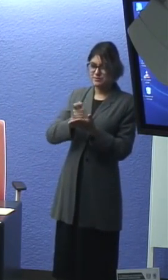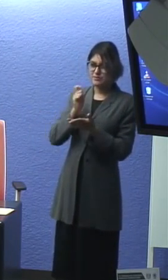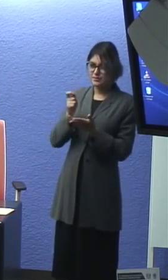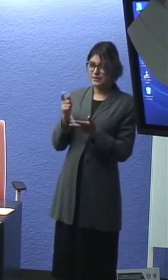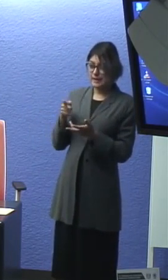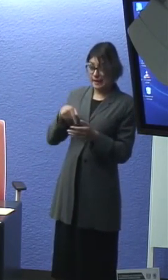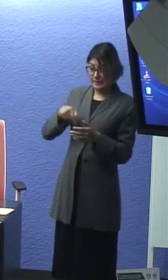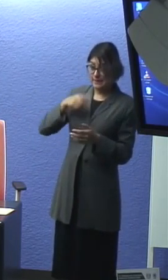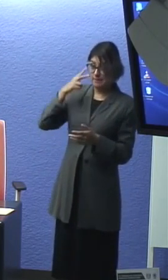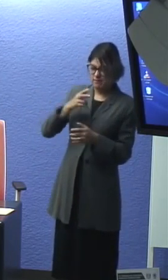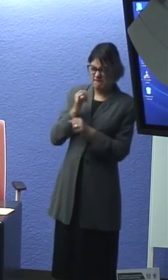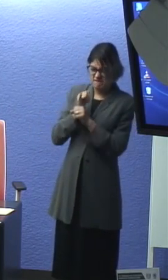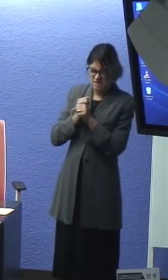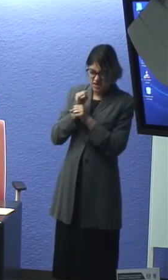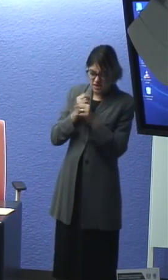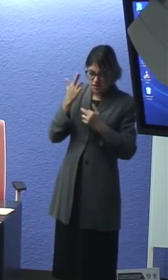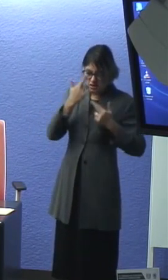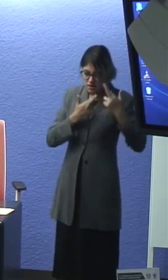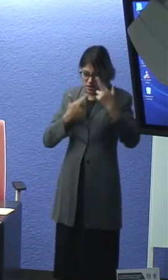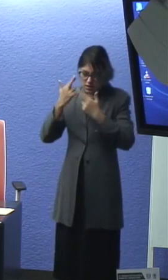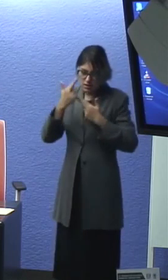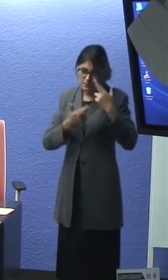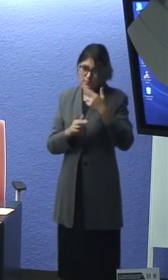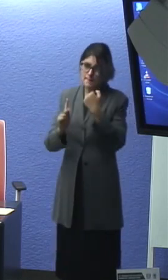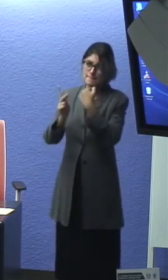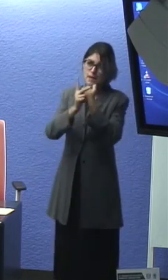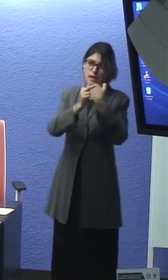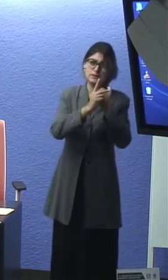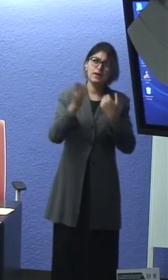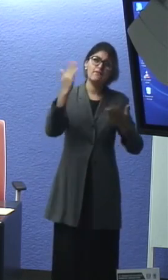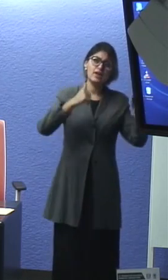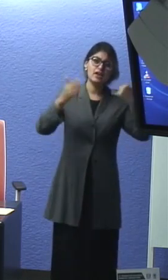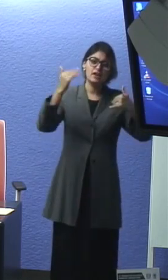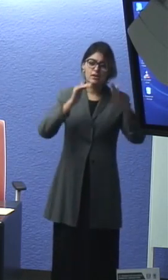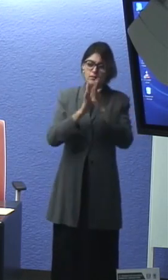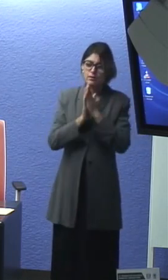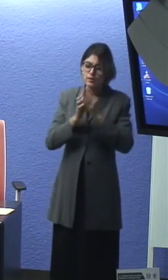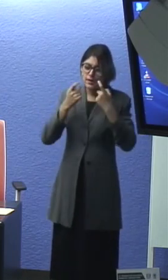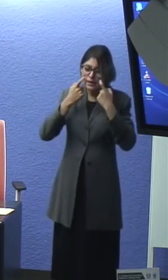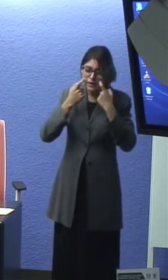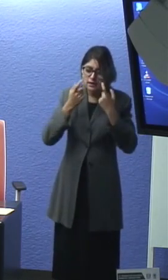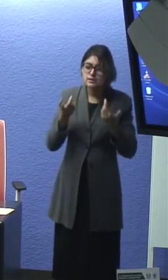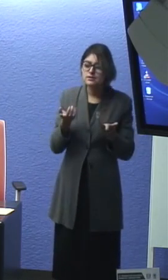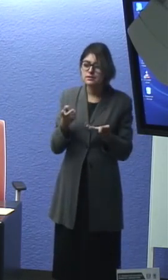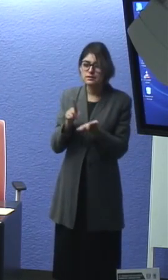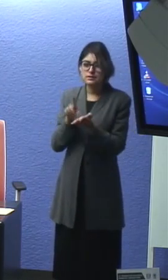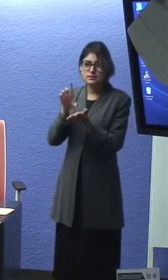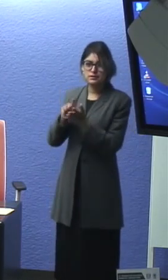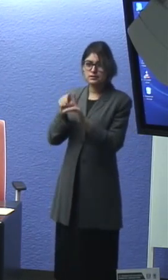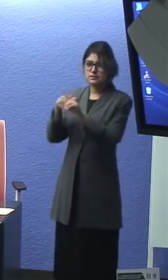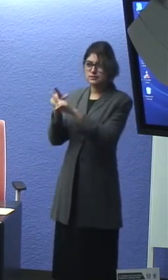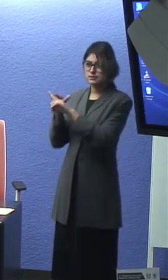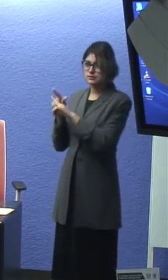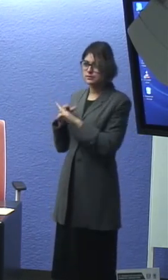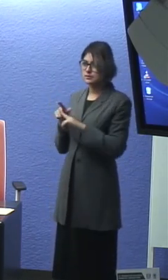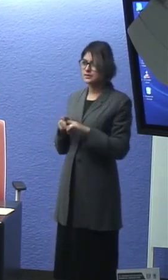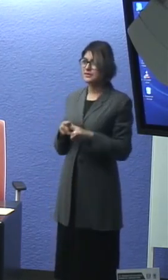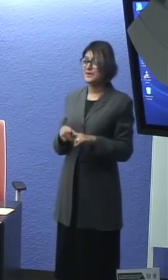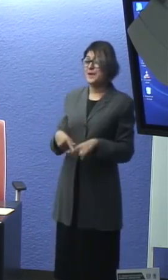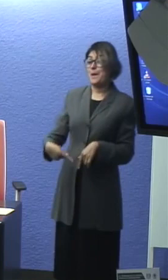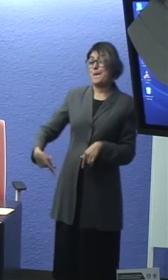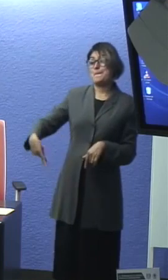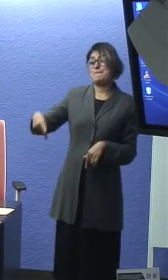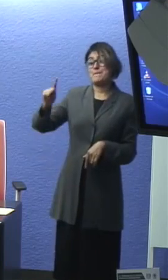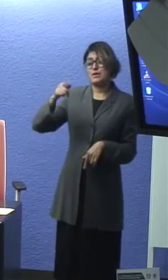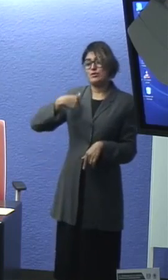teórica, fue el que hizo todo, o sea, invitó a los demás países a echar ojo de todo lo que estaba sucediendo. Y sin embargo, es de los países